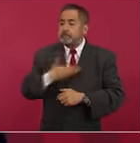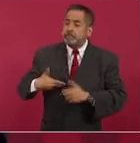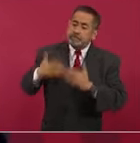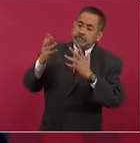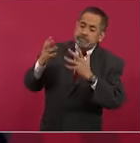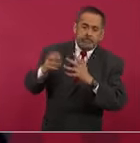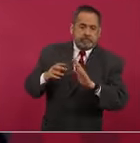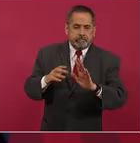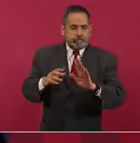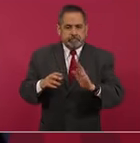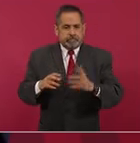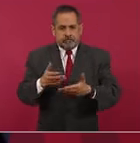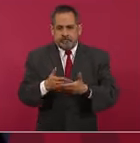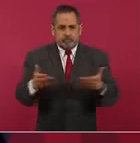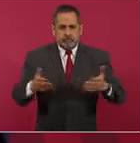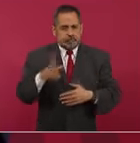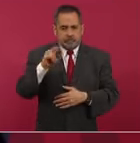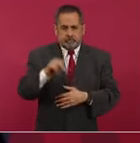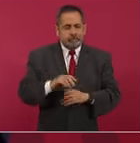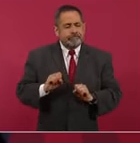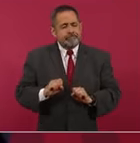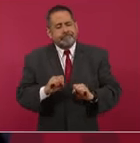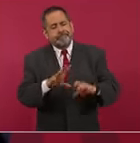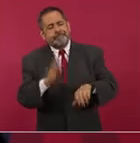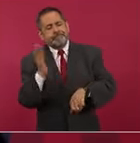ahora no hay impunidad